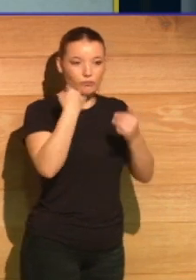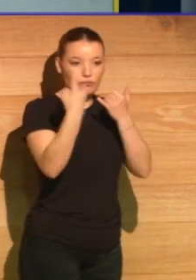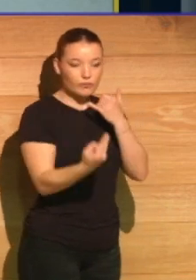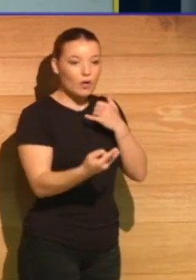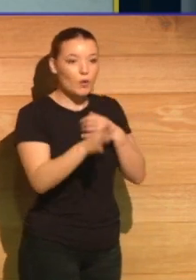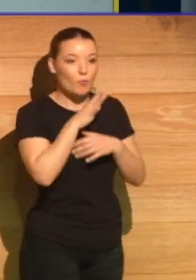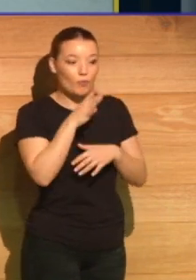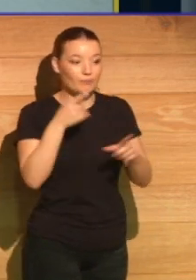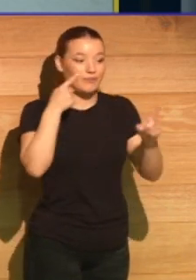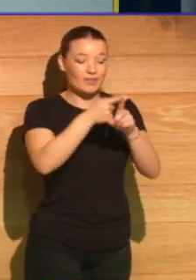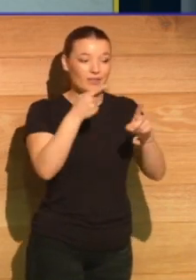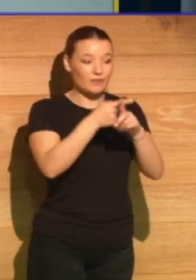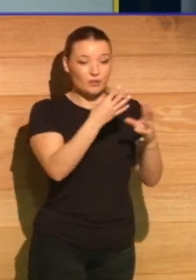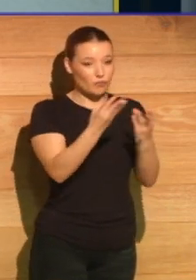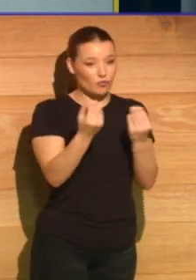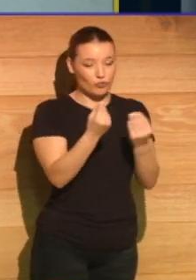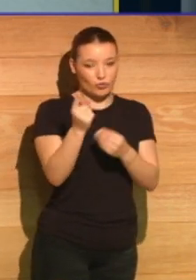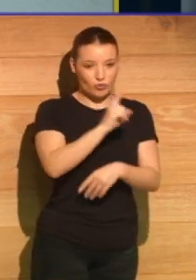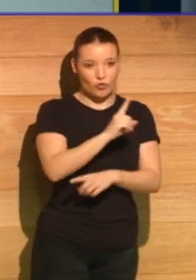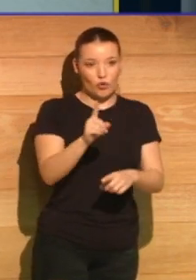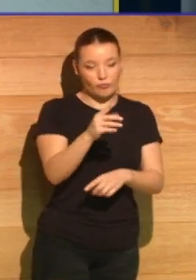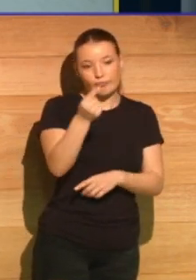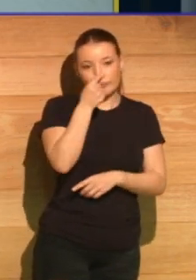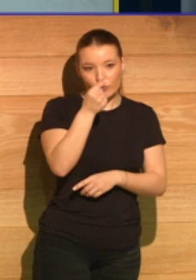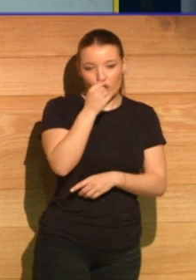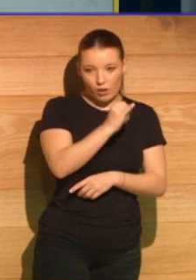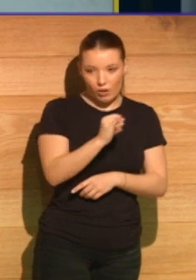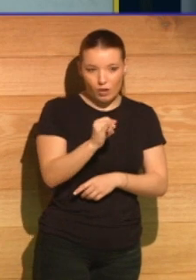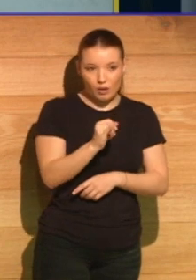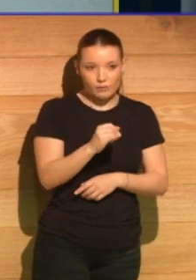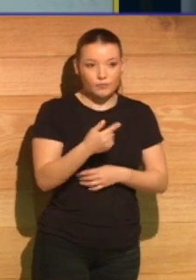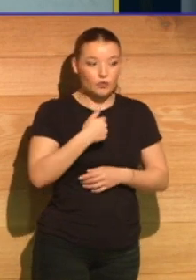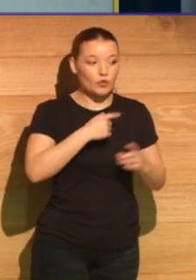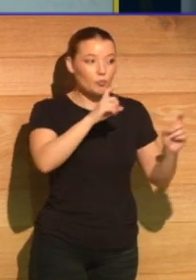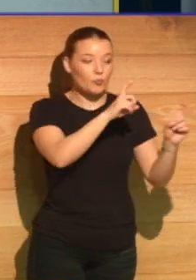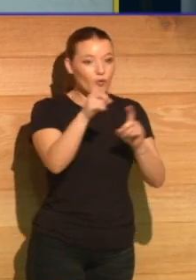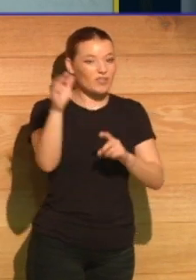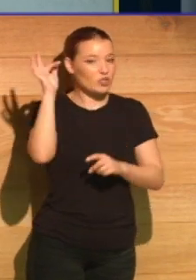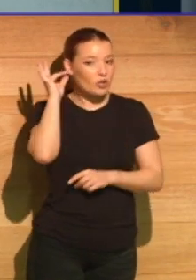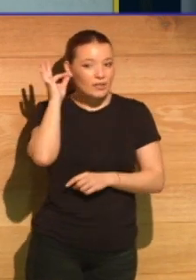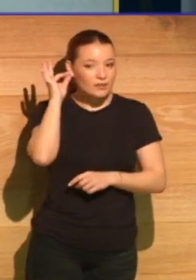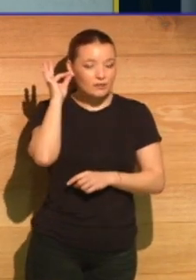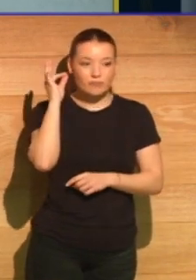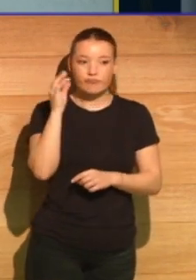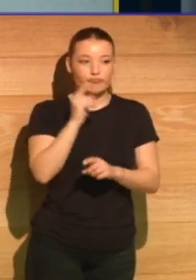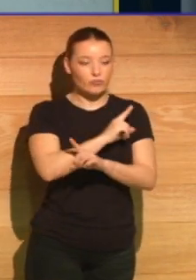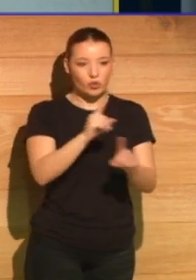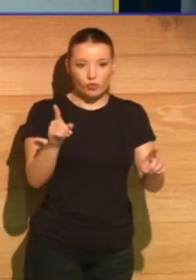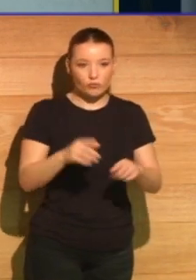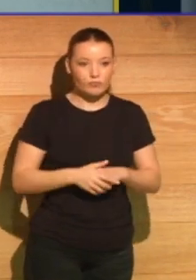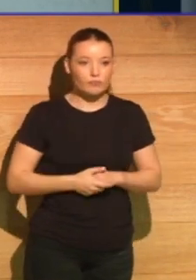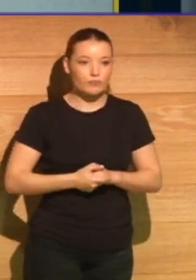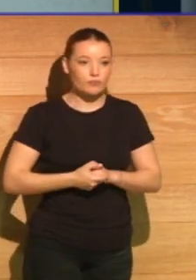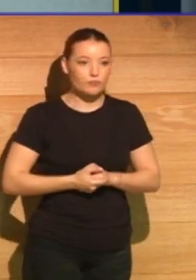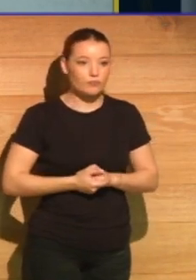no había conocimiento de otras mujeres. Tampoco yo tuve profesoras mujeres una vez que entré en